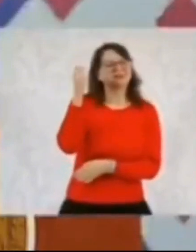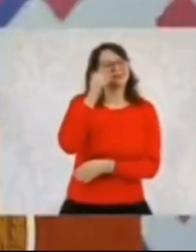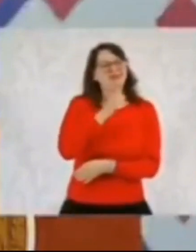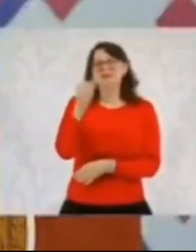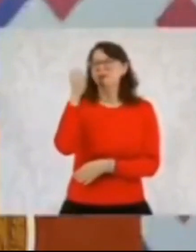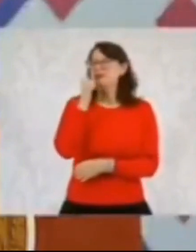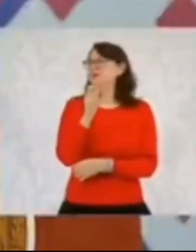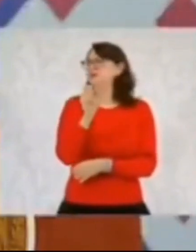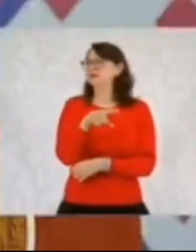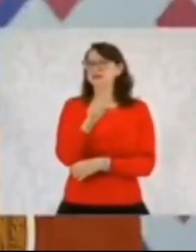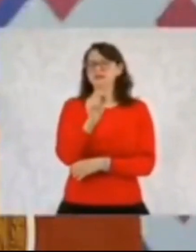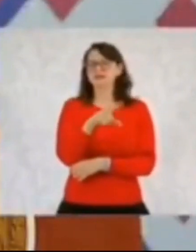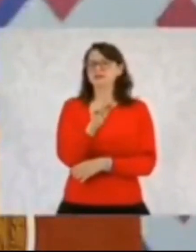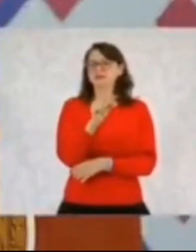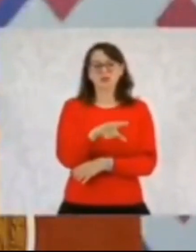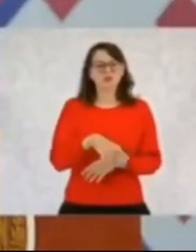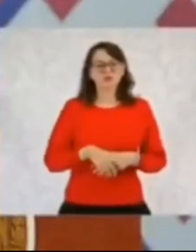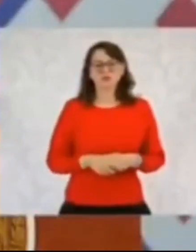Entonces,